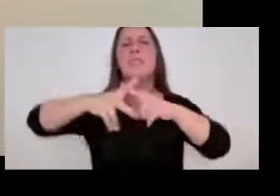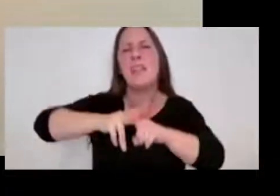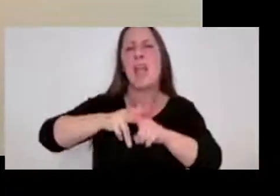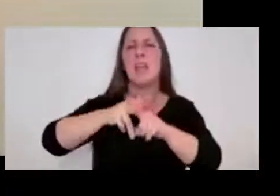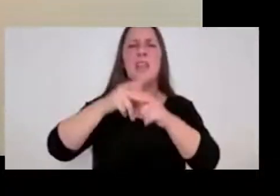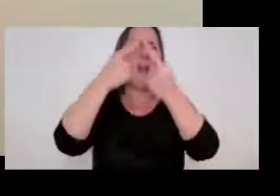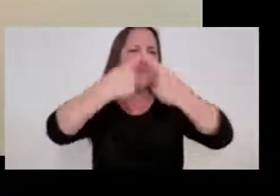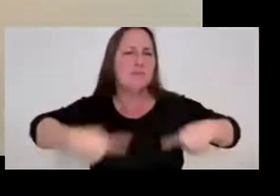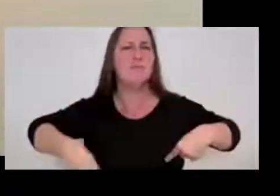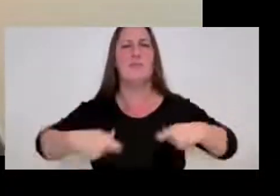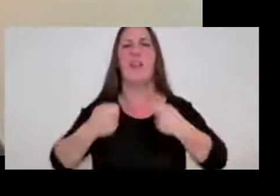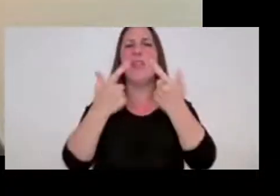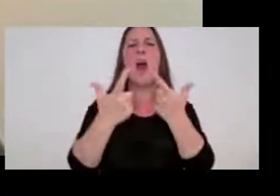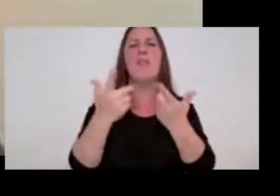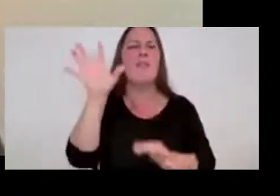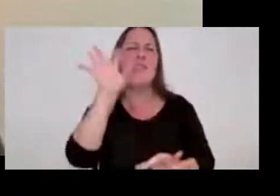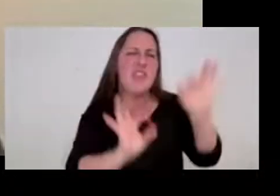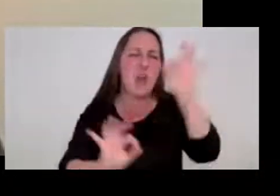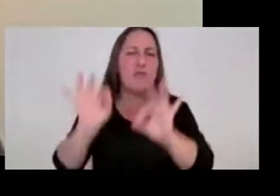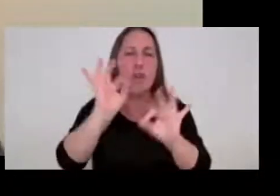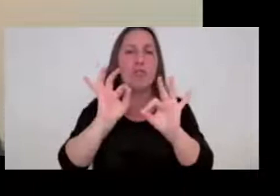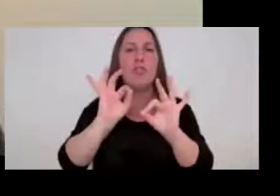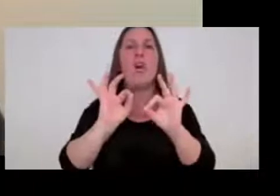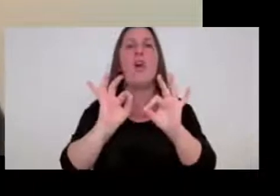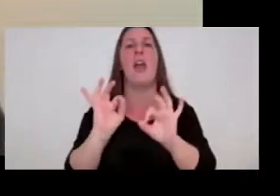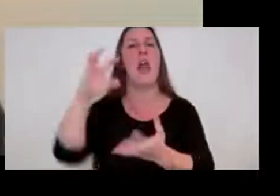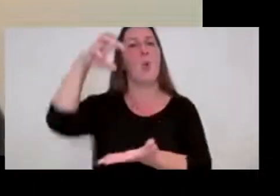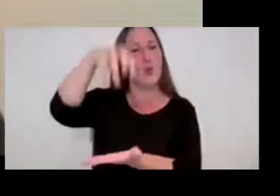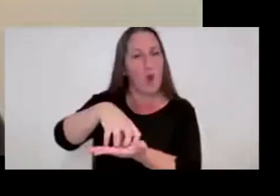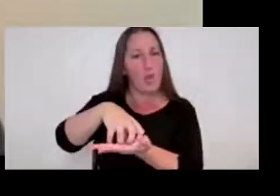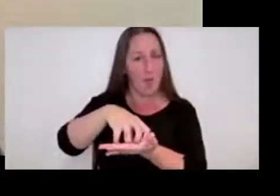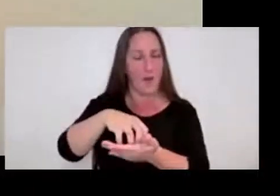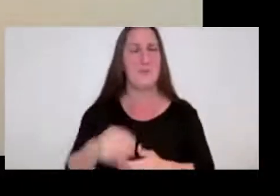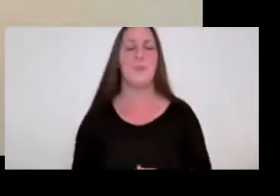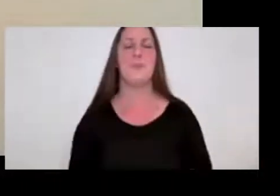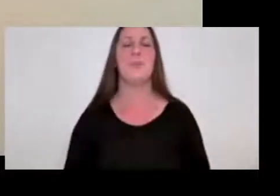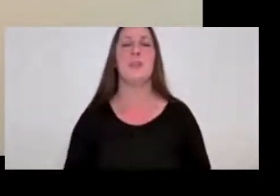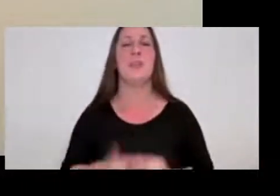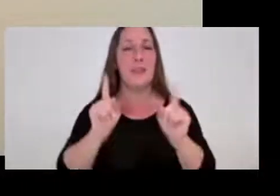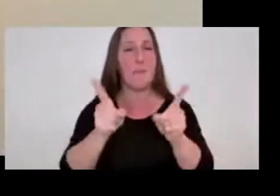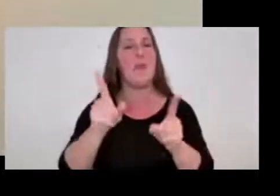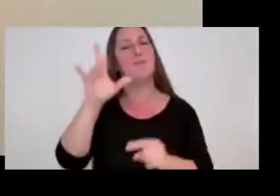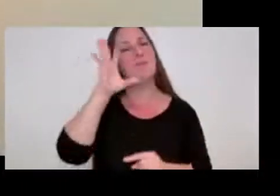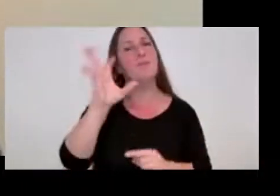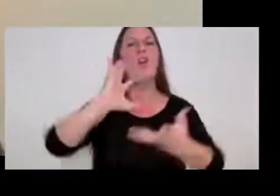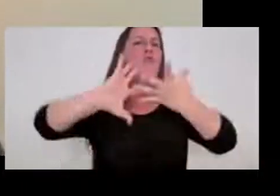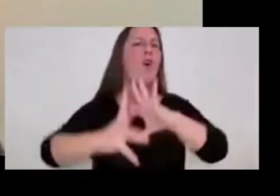de evaluación y diagnóstico utilizadas en la auditoría fiscal. Bueno, les voy a recordar un poquito cómo es la modalidad